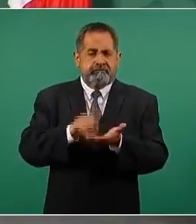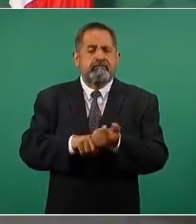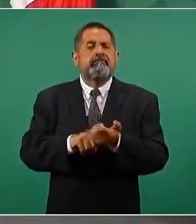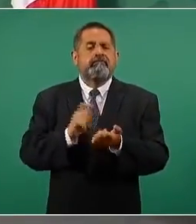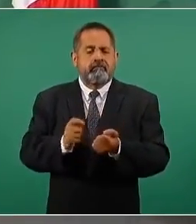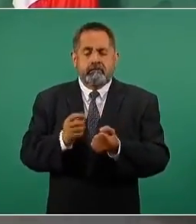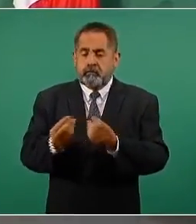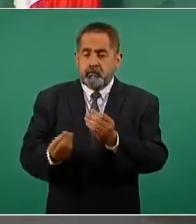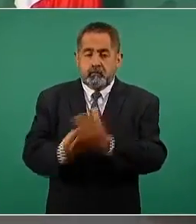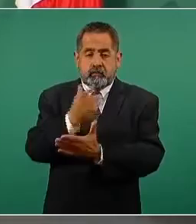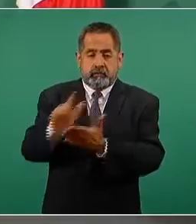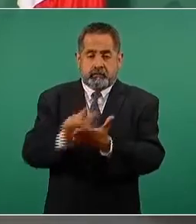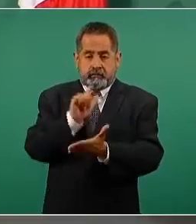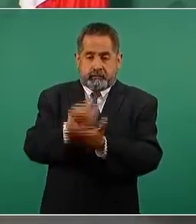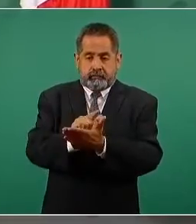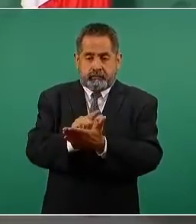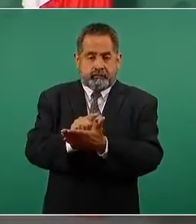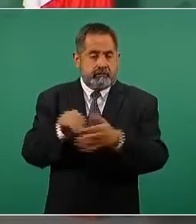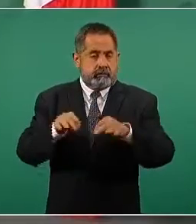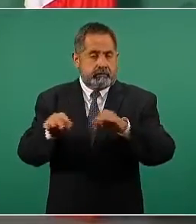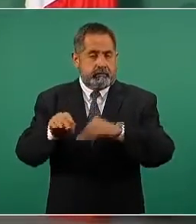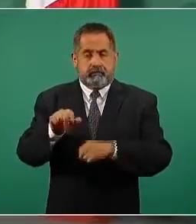ley laboral.